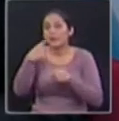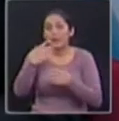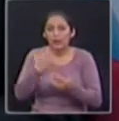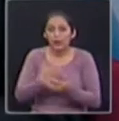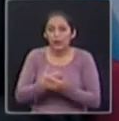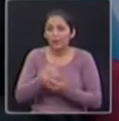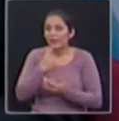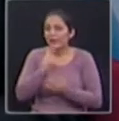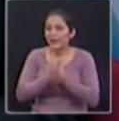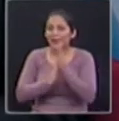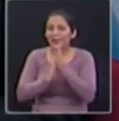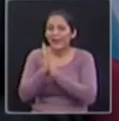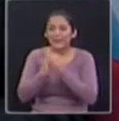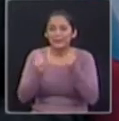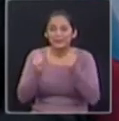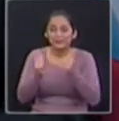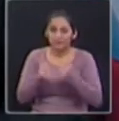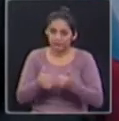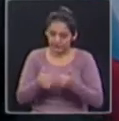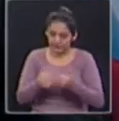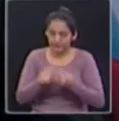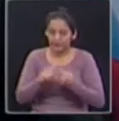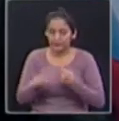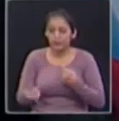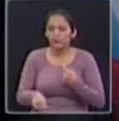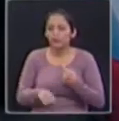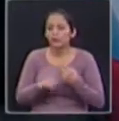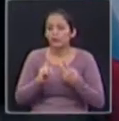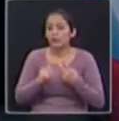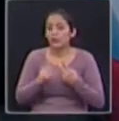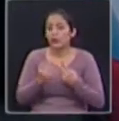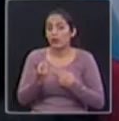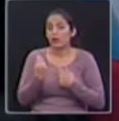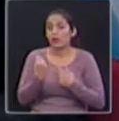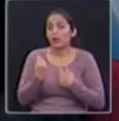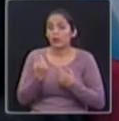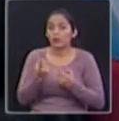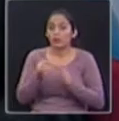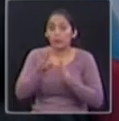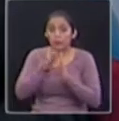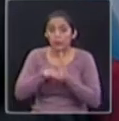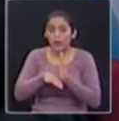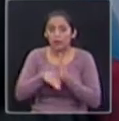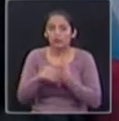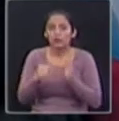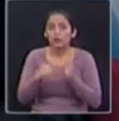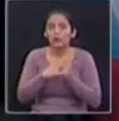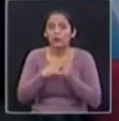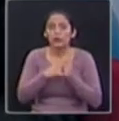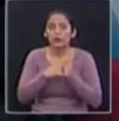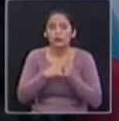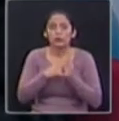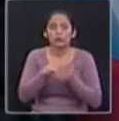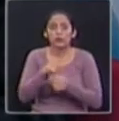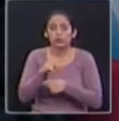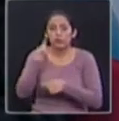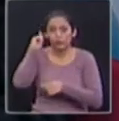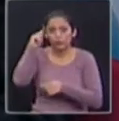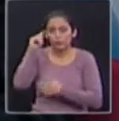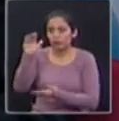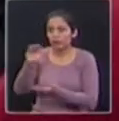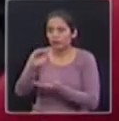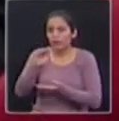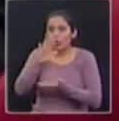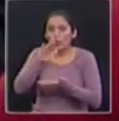sin embargo implica una reducción de ingresos para el fisco importante entonces ahí entramos en otro tema que va a ser el gobierno frente a esa baja